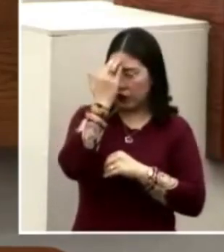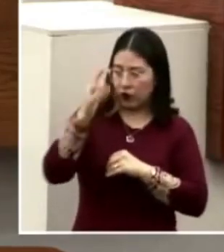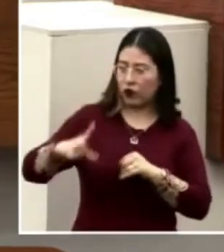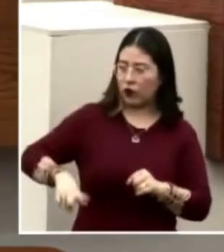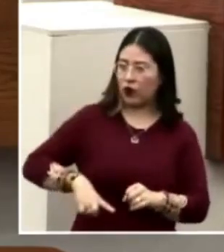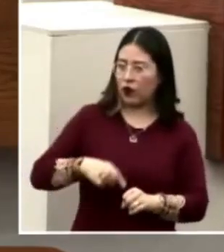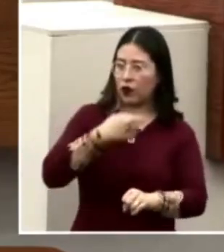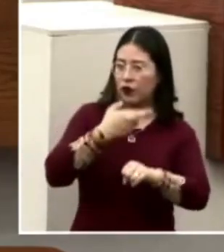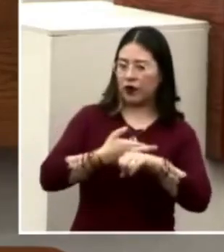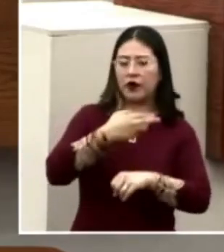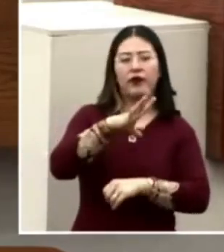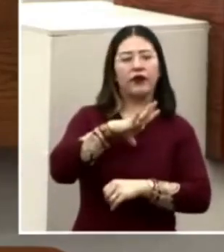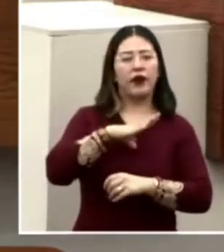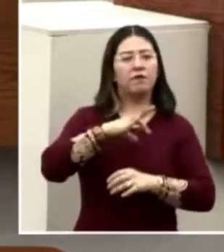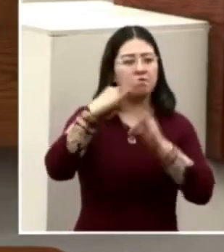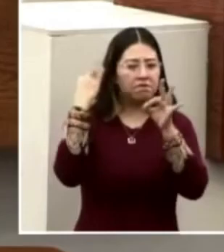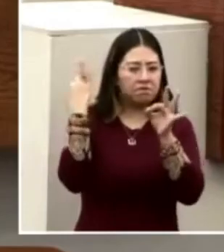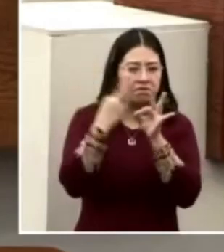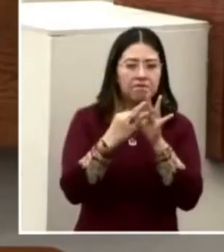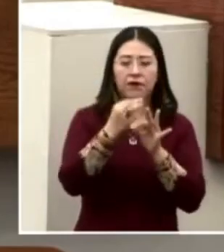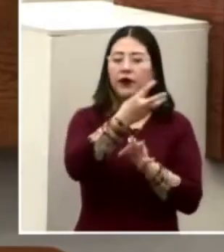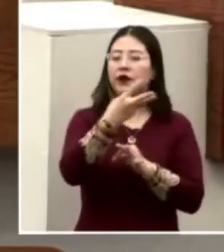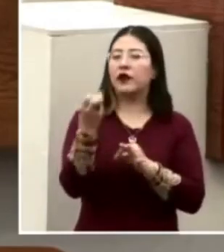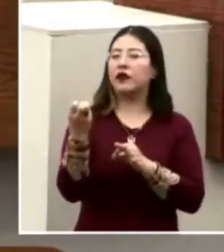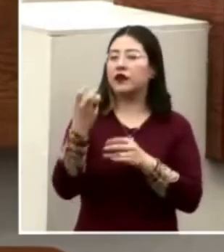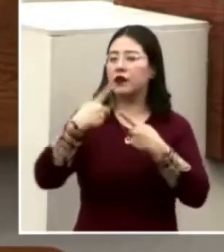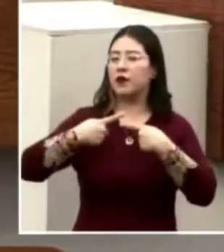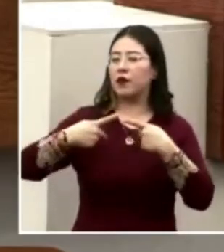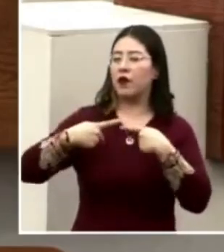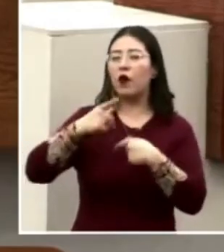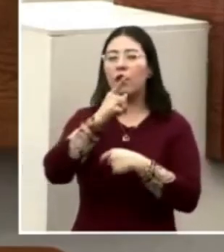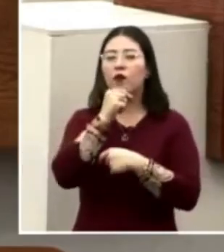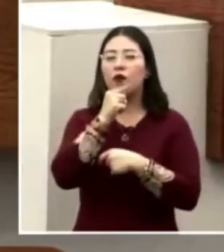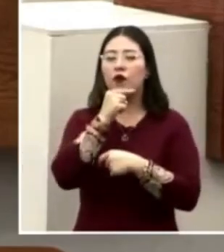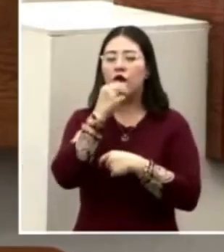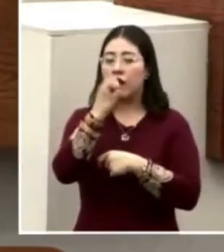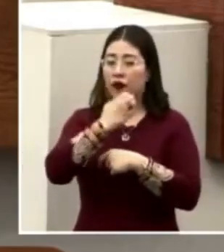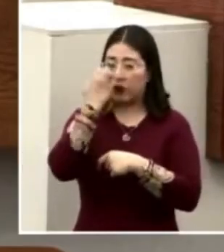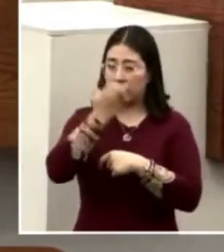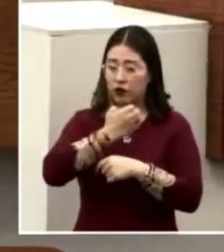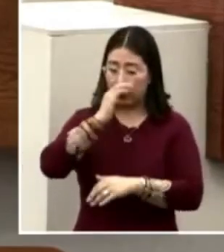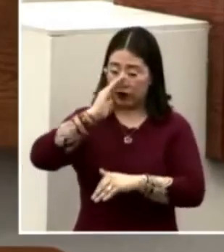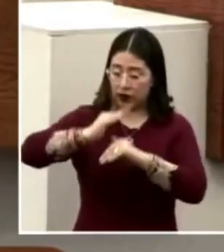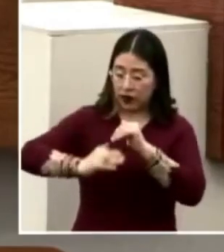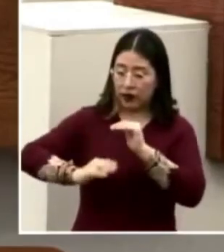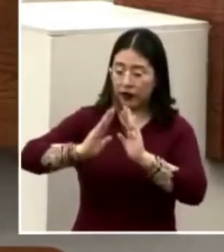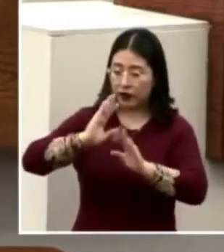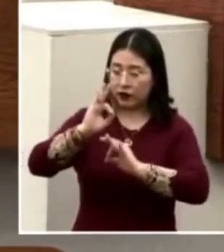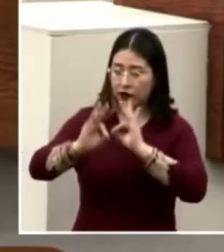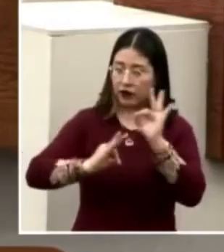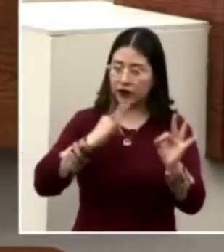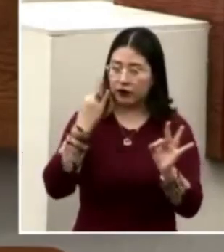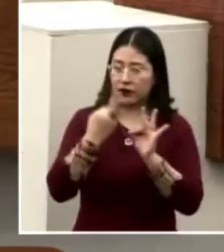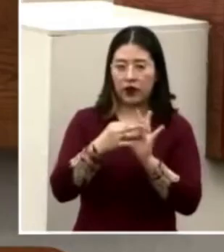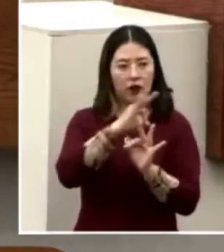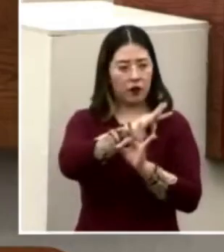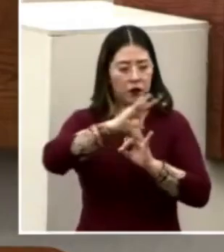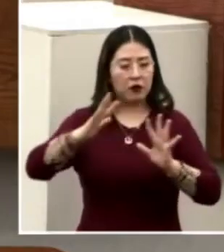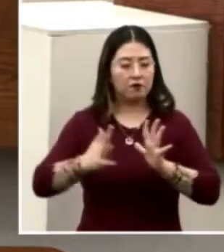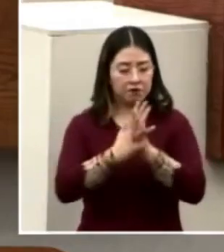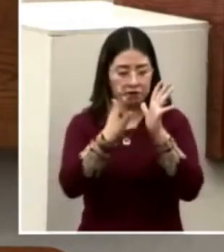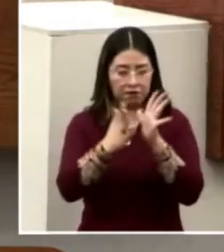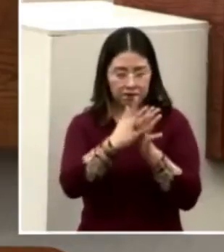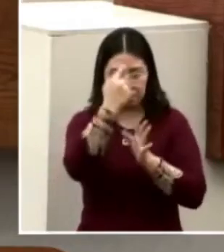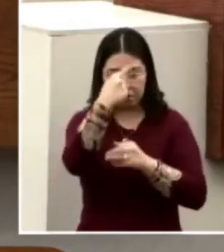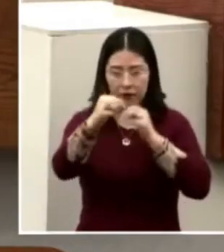pues tengo 300 y tantos reclutas en la academia y ya los vamos a poder